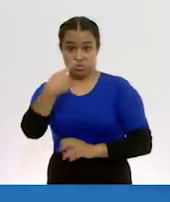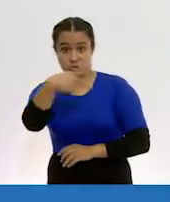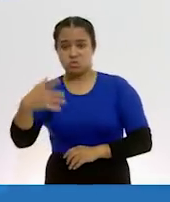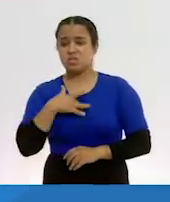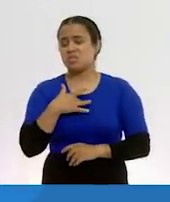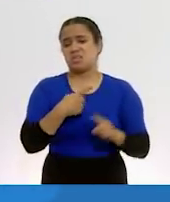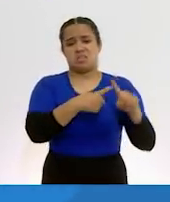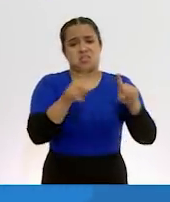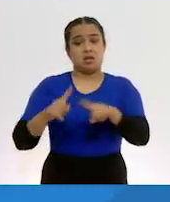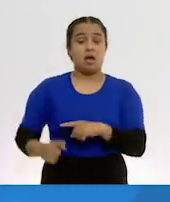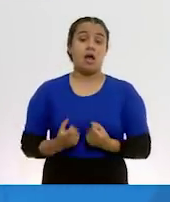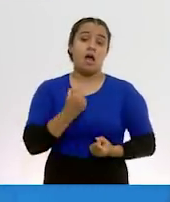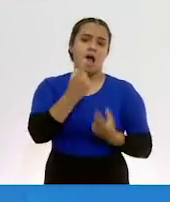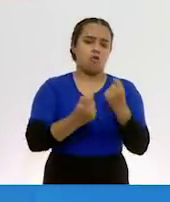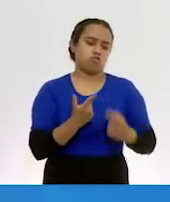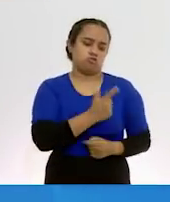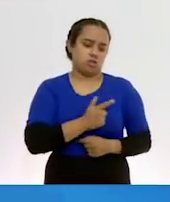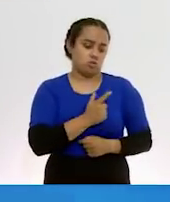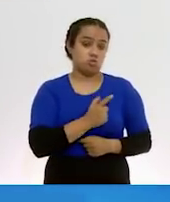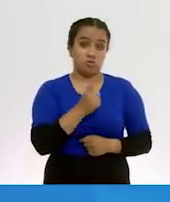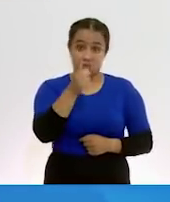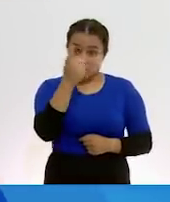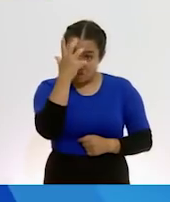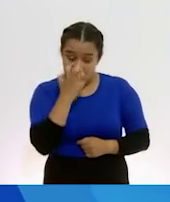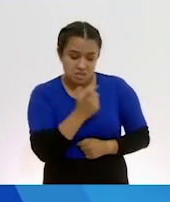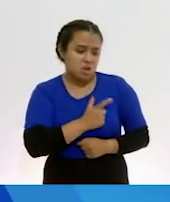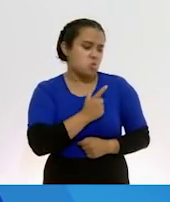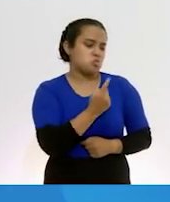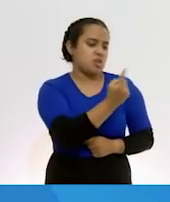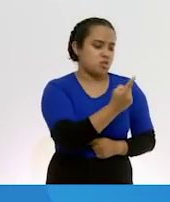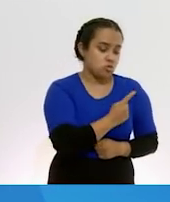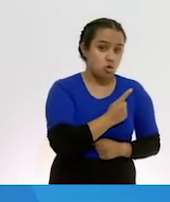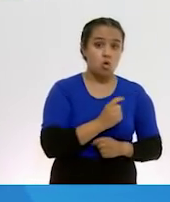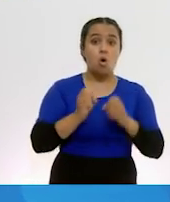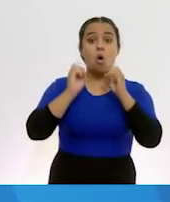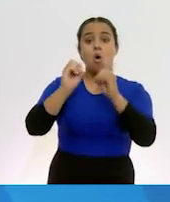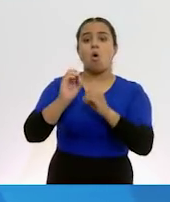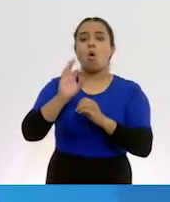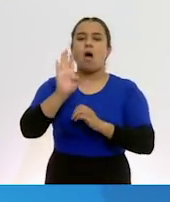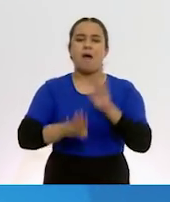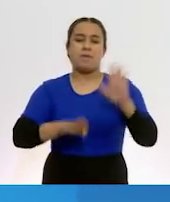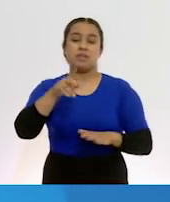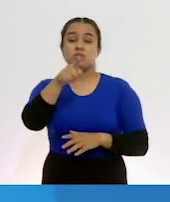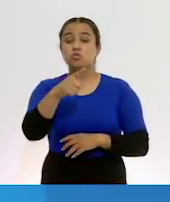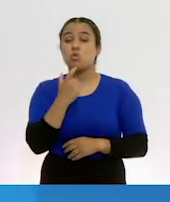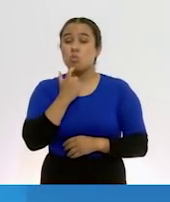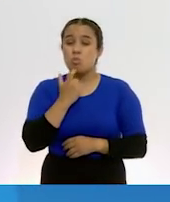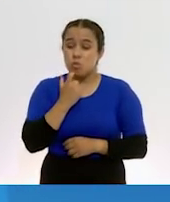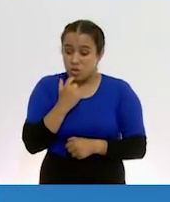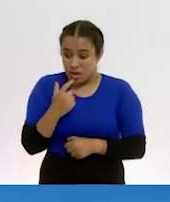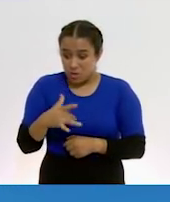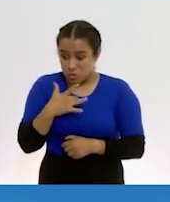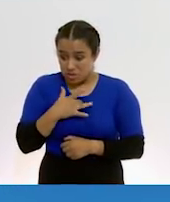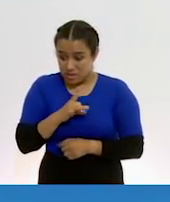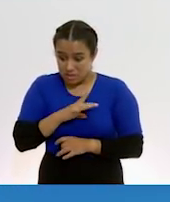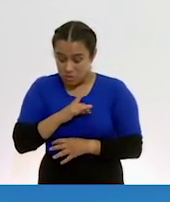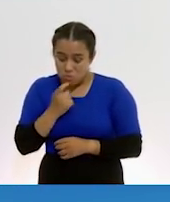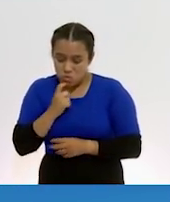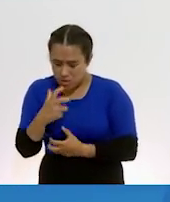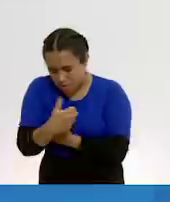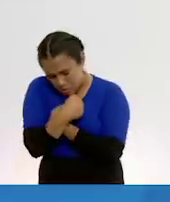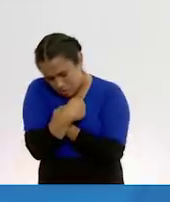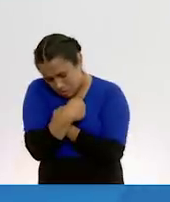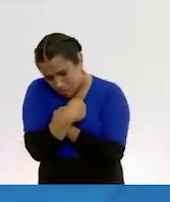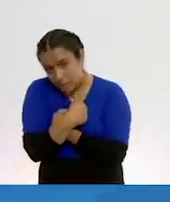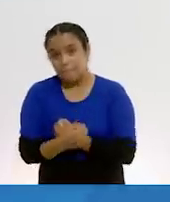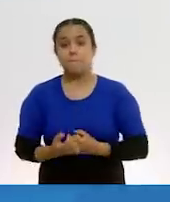Hay quienes les gusta estar solos cuando están tristes, o quienes abrazan su peluche favorito cuando tienen miedo. A la mayoría se